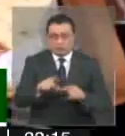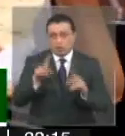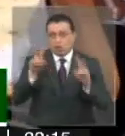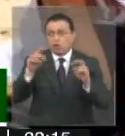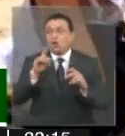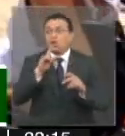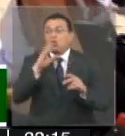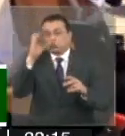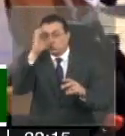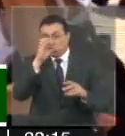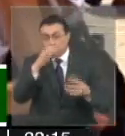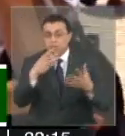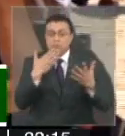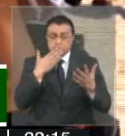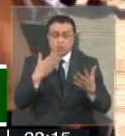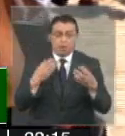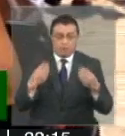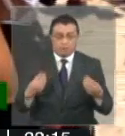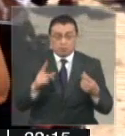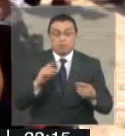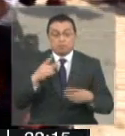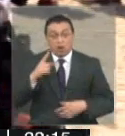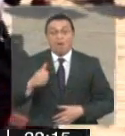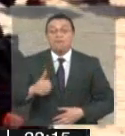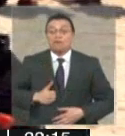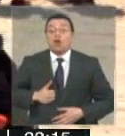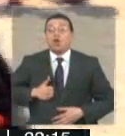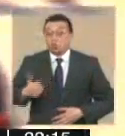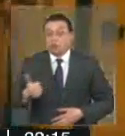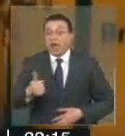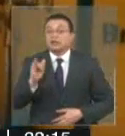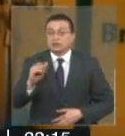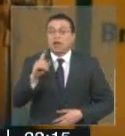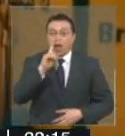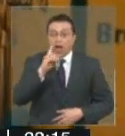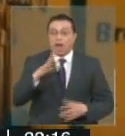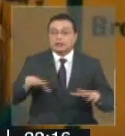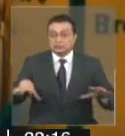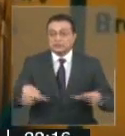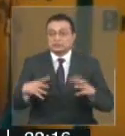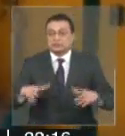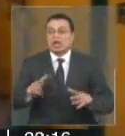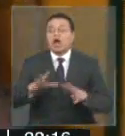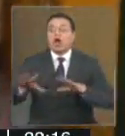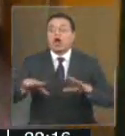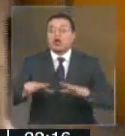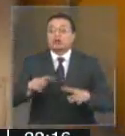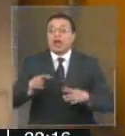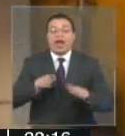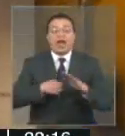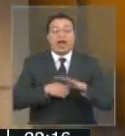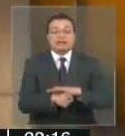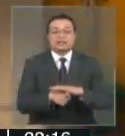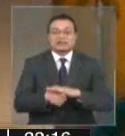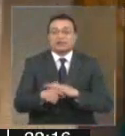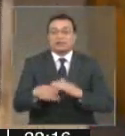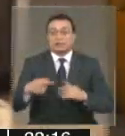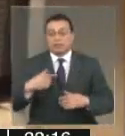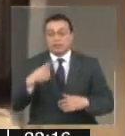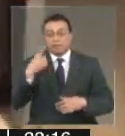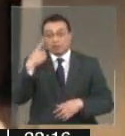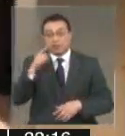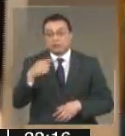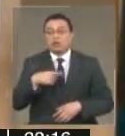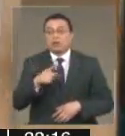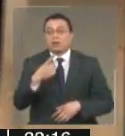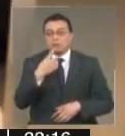turismo. Lo primero es la voluntad que tiene la gente de querer hacer las cosas accesibles. Pero voy a... No sé